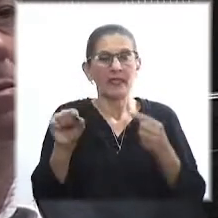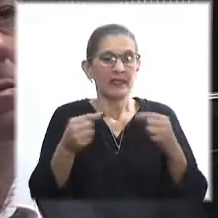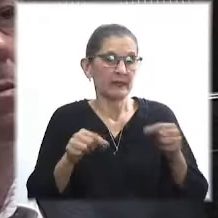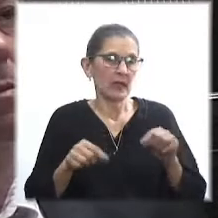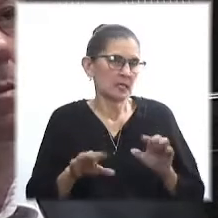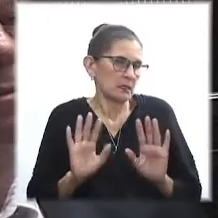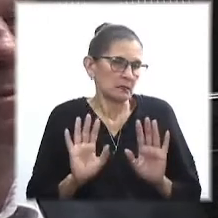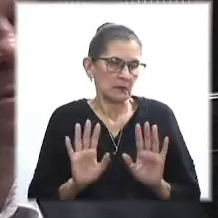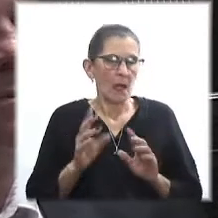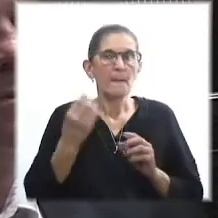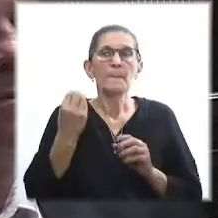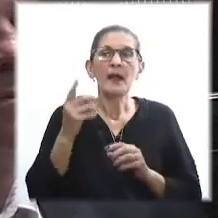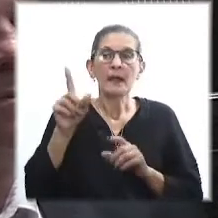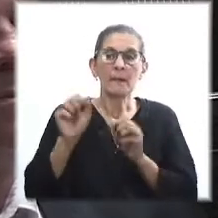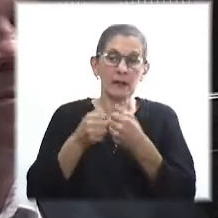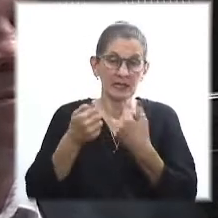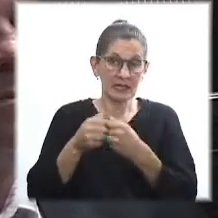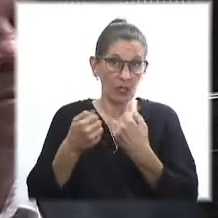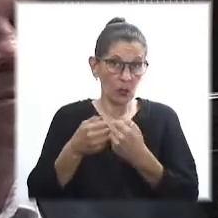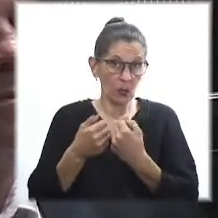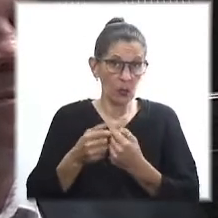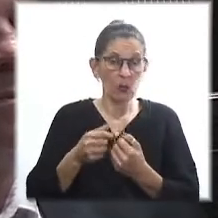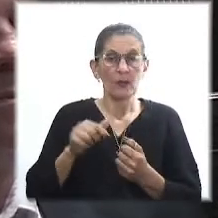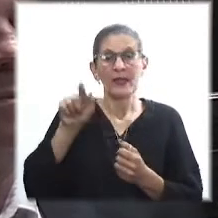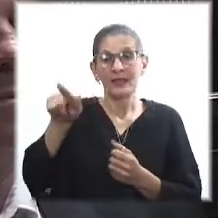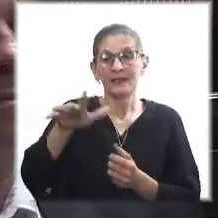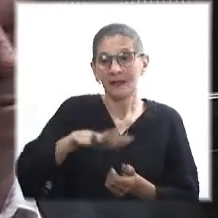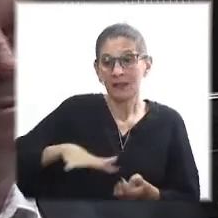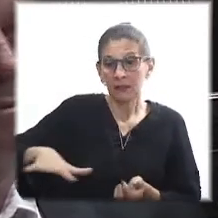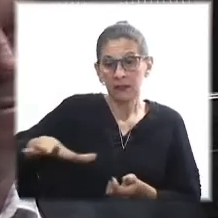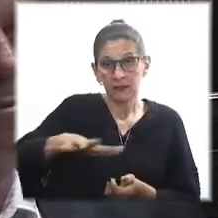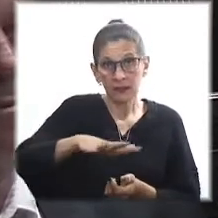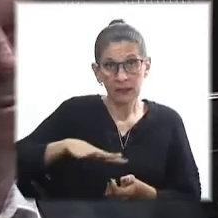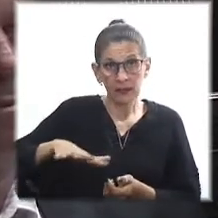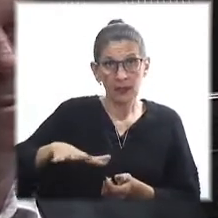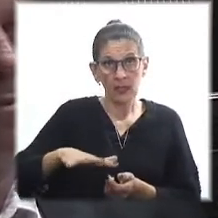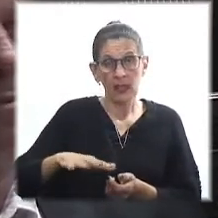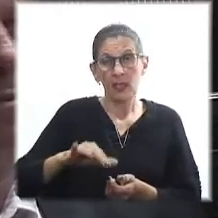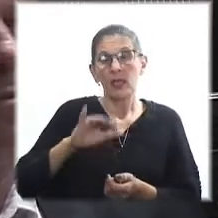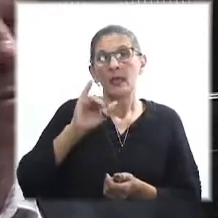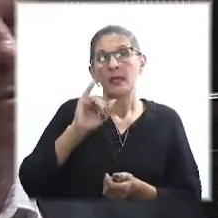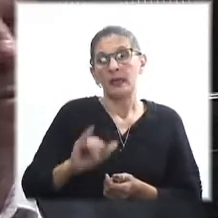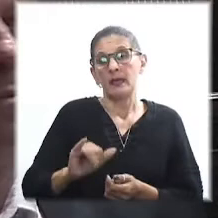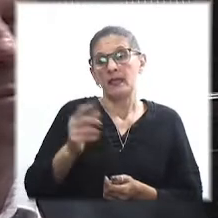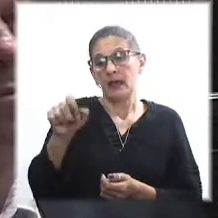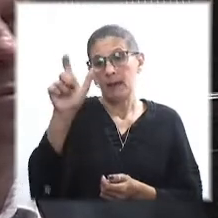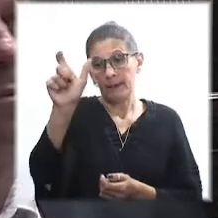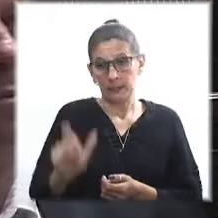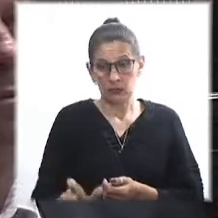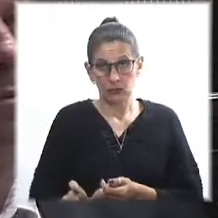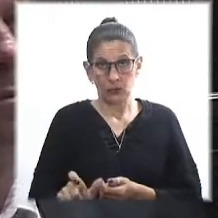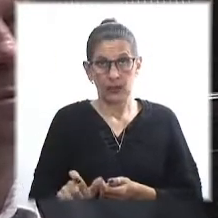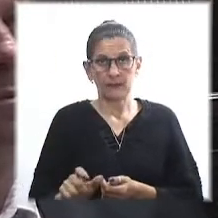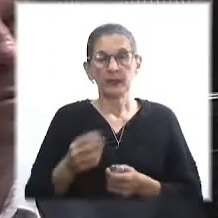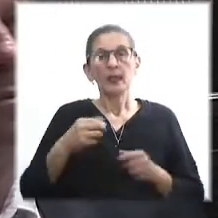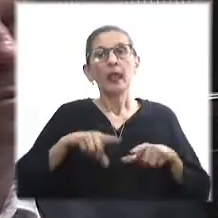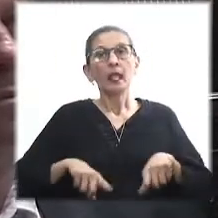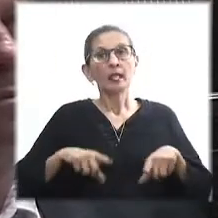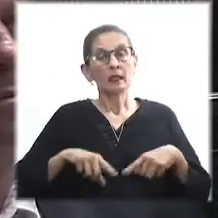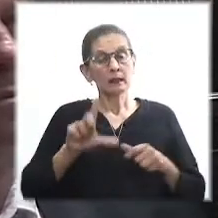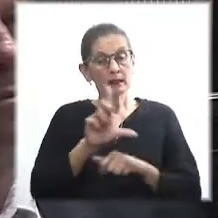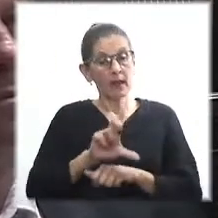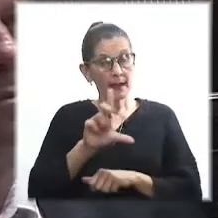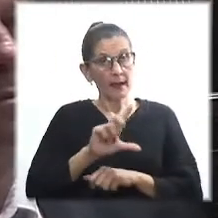lo que implicó para Paysandú ese sitio y la figura de Venancio Flores. Y el intendente Larrañaga